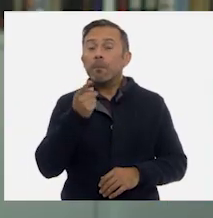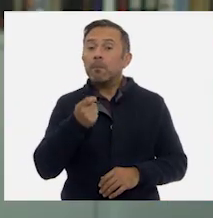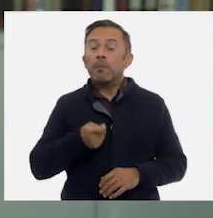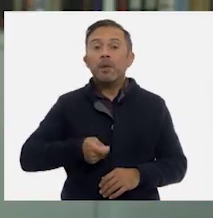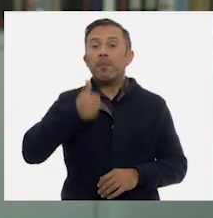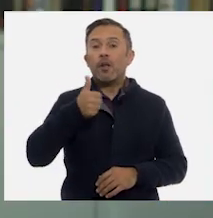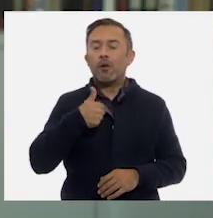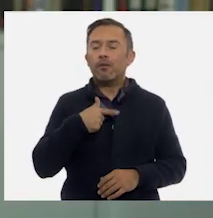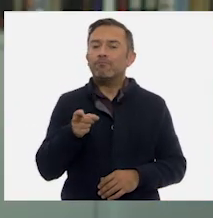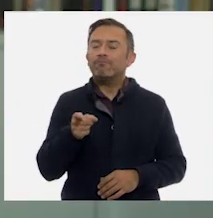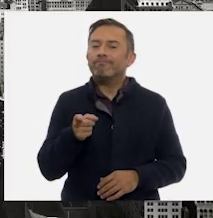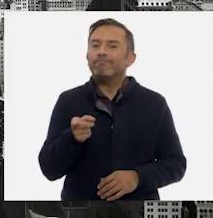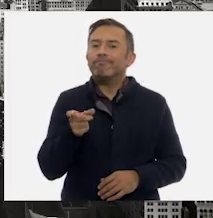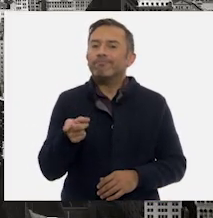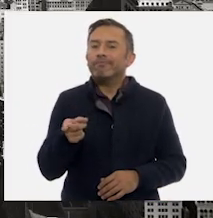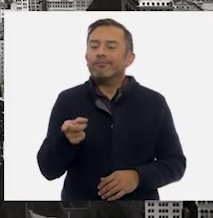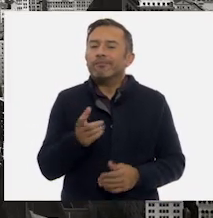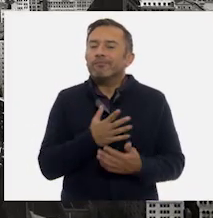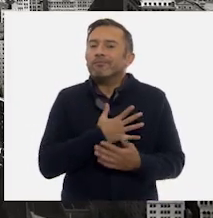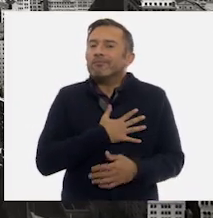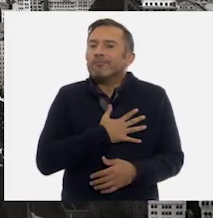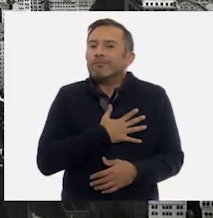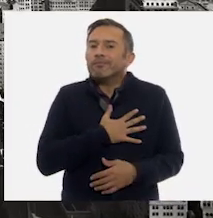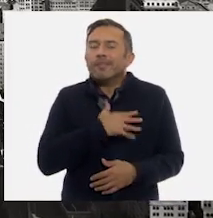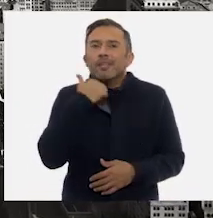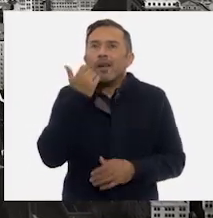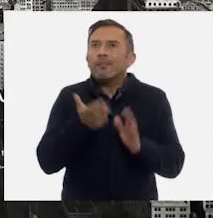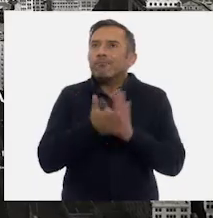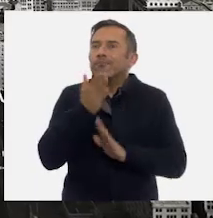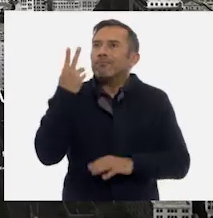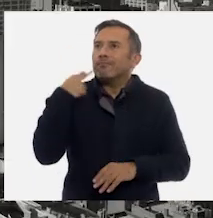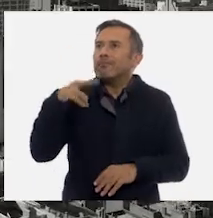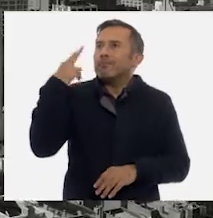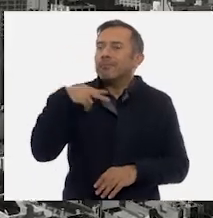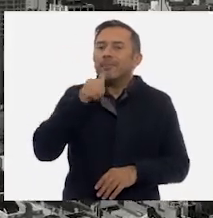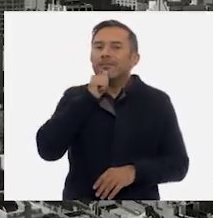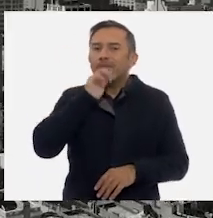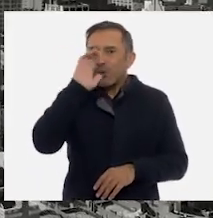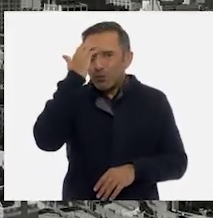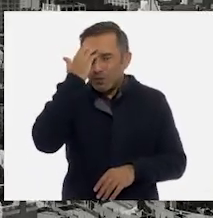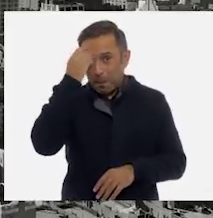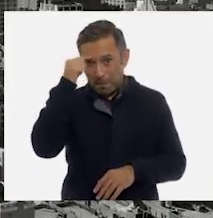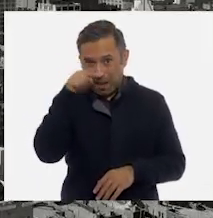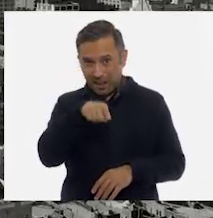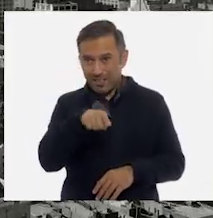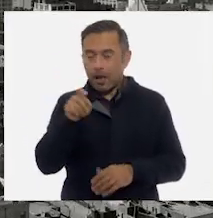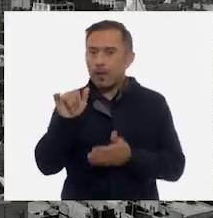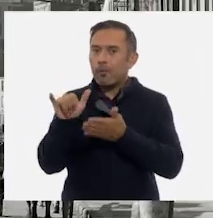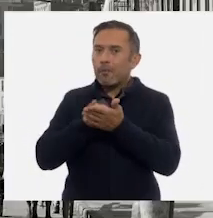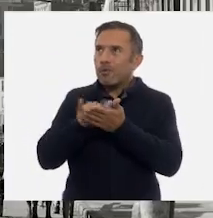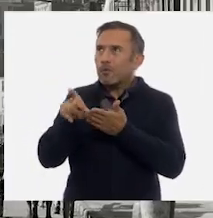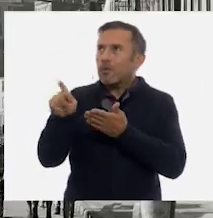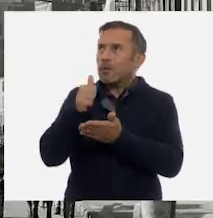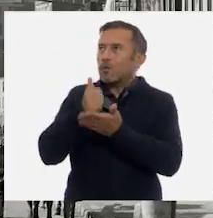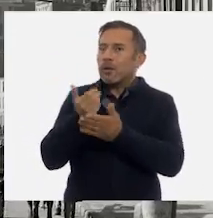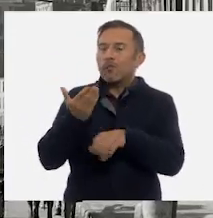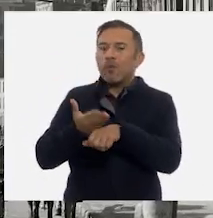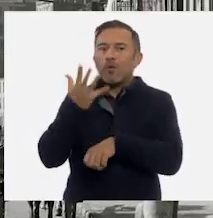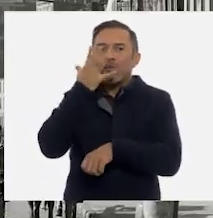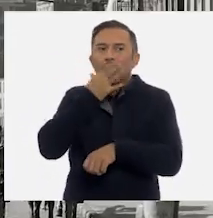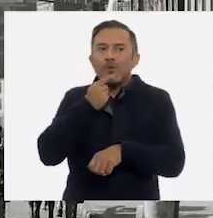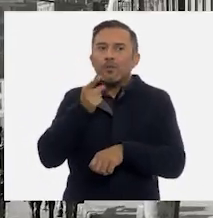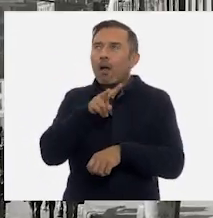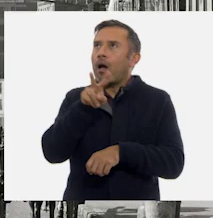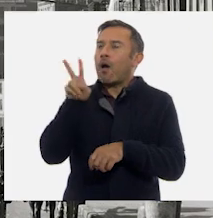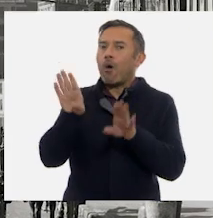pasión por conocer, y creo que para ella Nueva York debe ser una ciudad muy atractiva, muy novedosa, pues es la gran